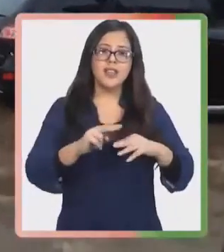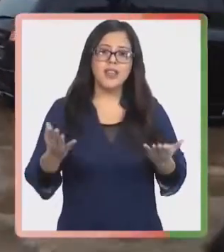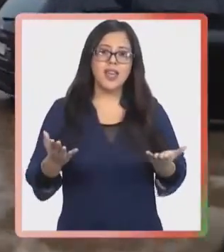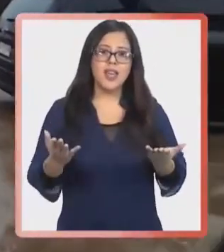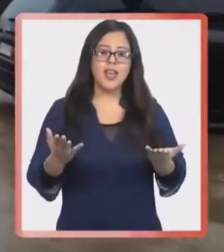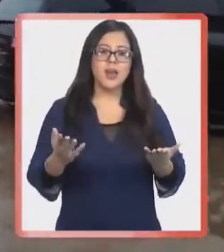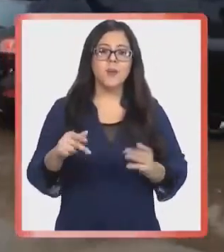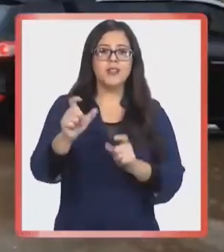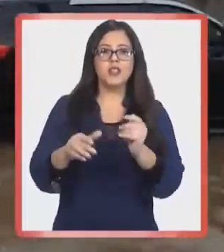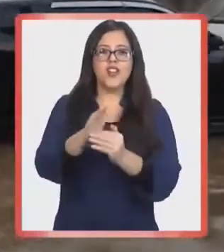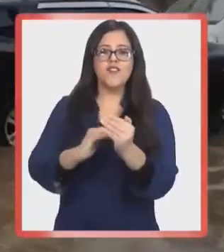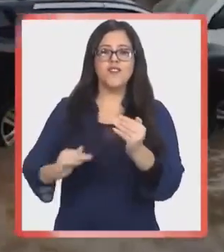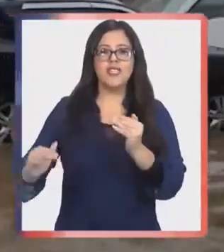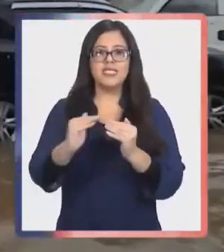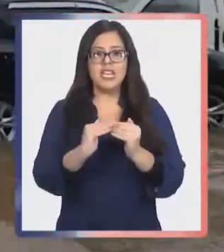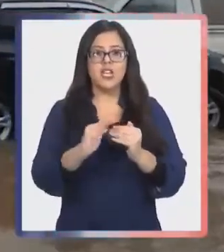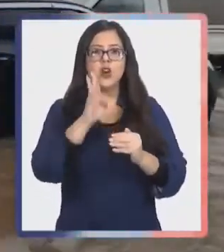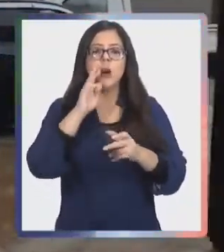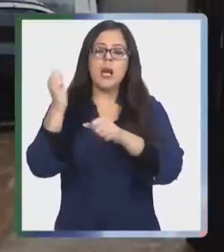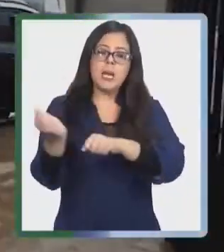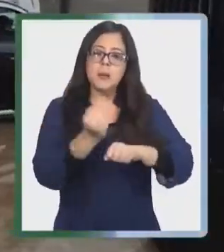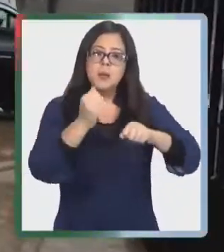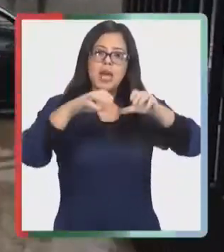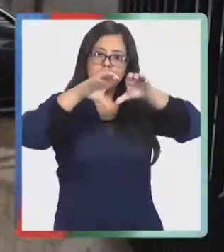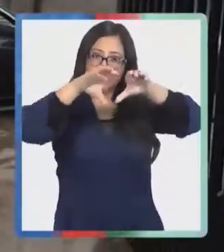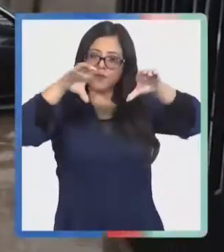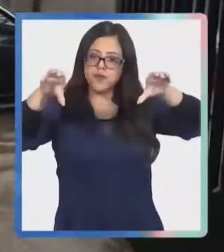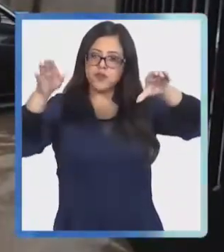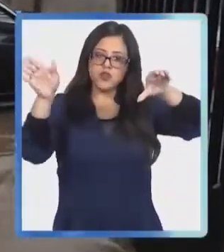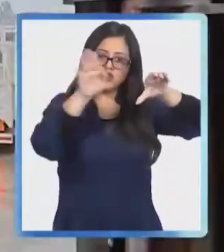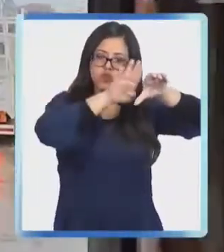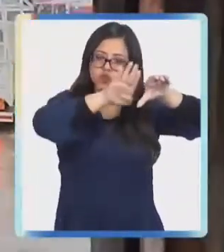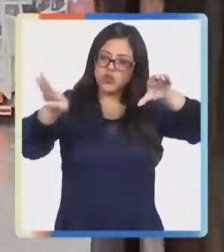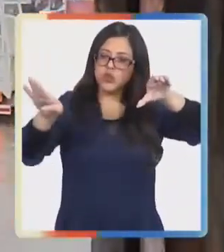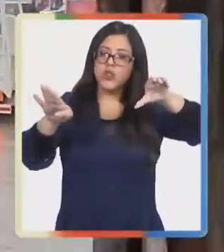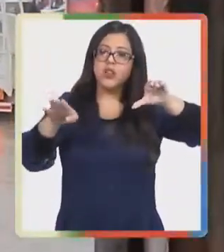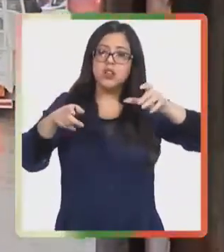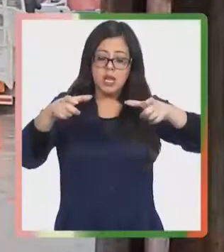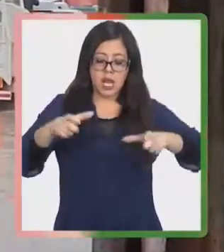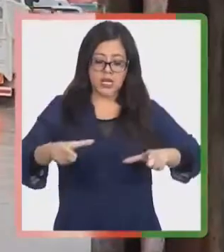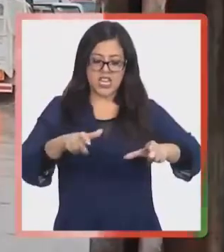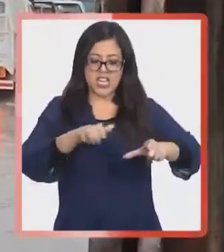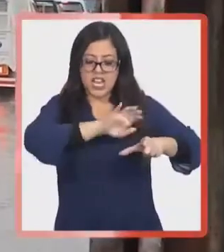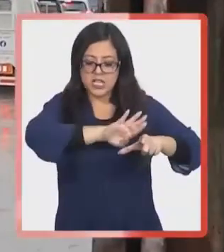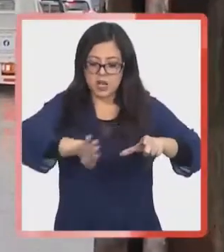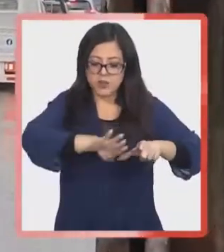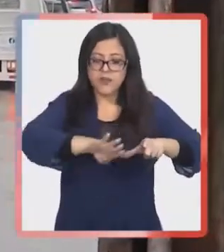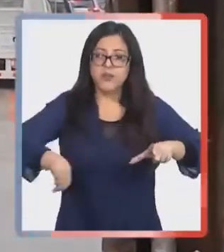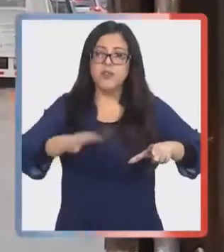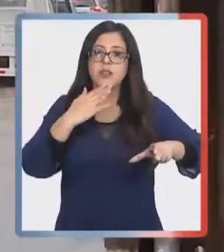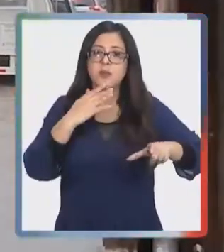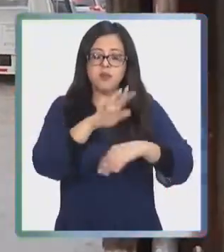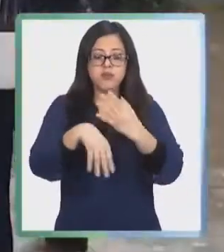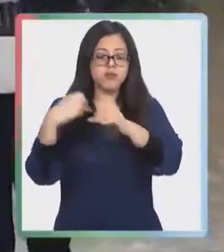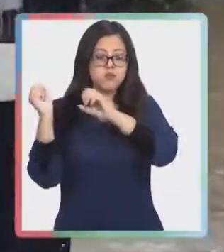deben hacerla los propios vecinos, limpiando canaletas, no tapando alcantarillados ni dejando escombros en la vía pública.